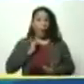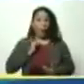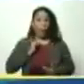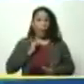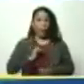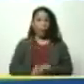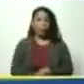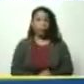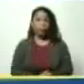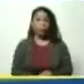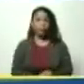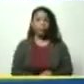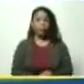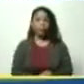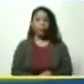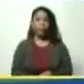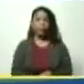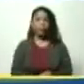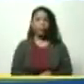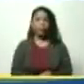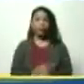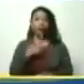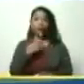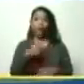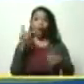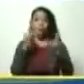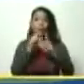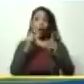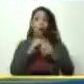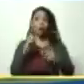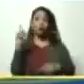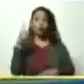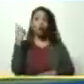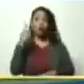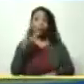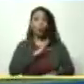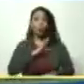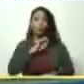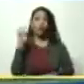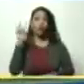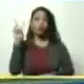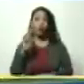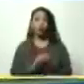una propiedad valga la expresión que solo le pertenece a Venezuela